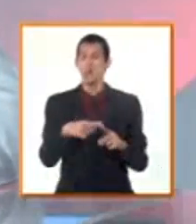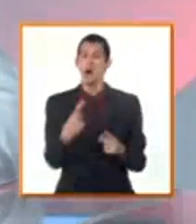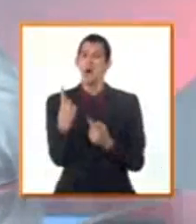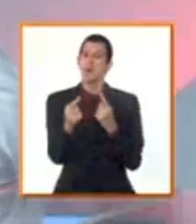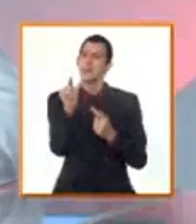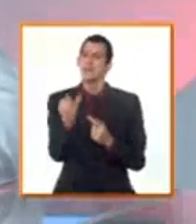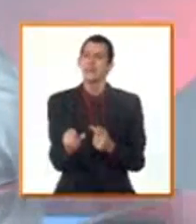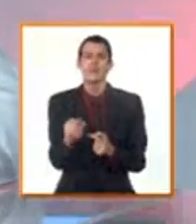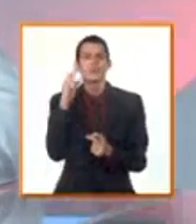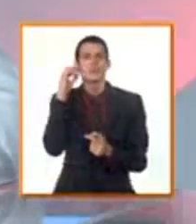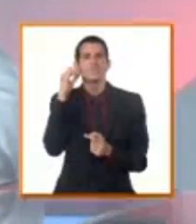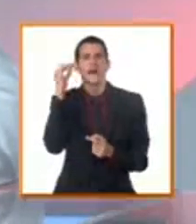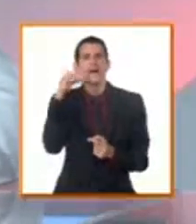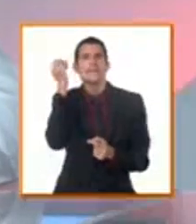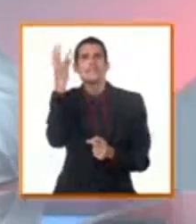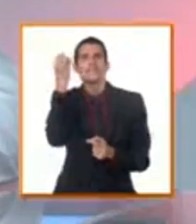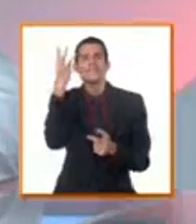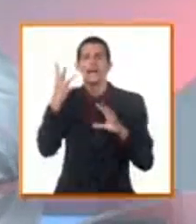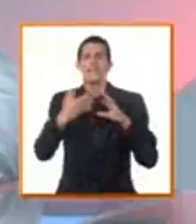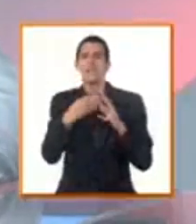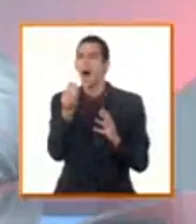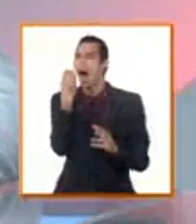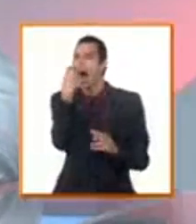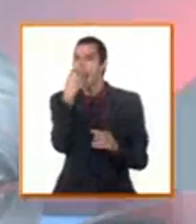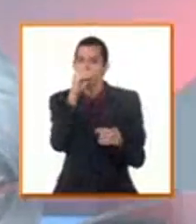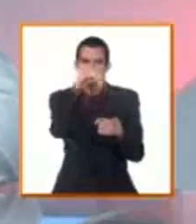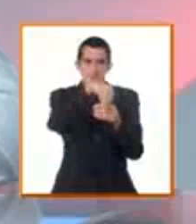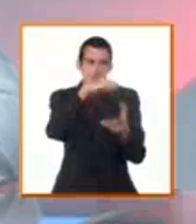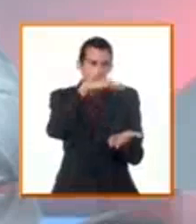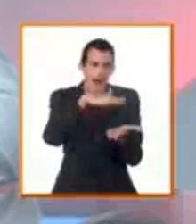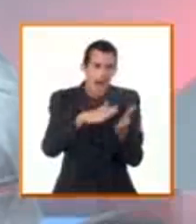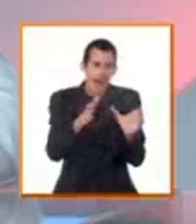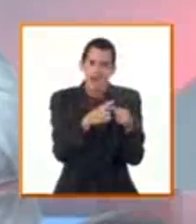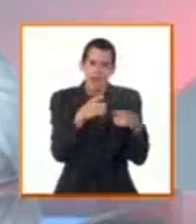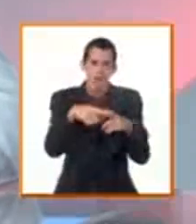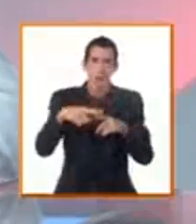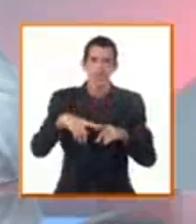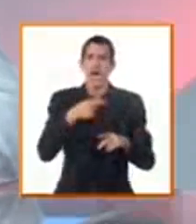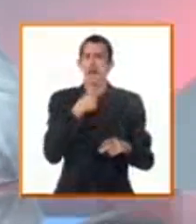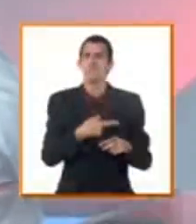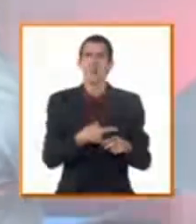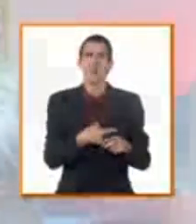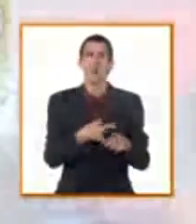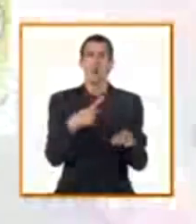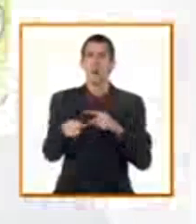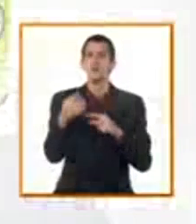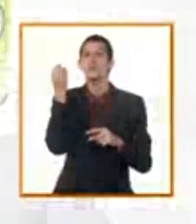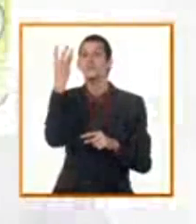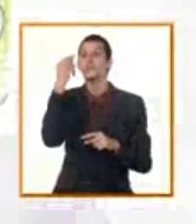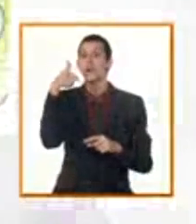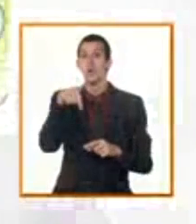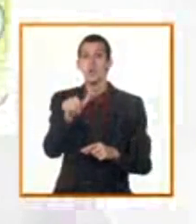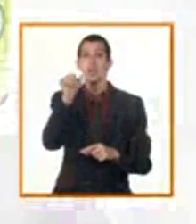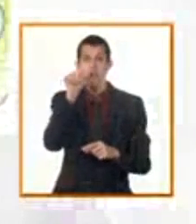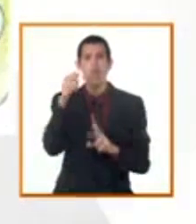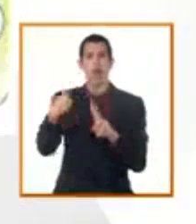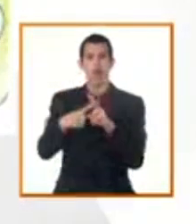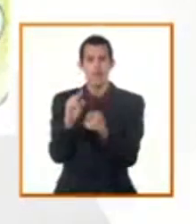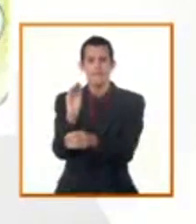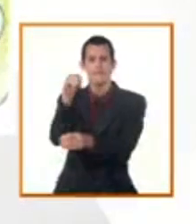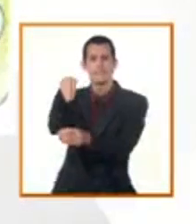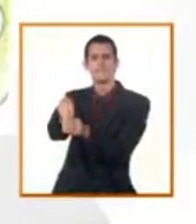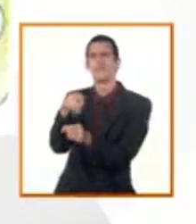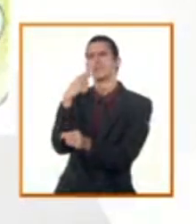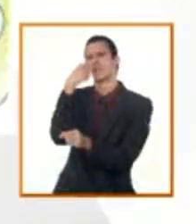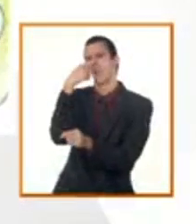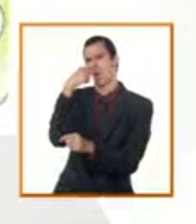los alimentos de diferentes formas y variables, de forma líquida, que ha venido en jugo, en los propios